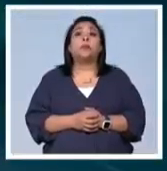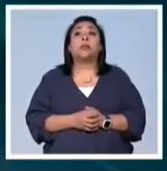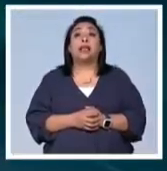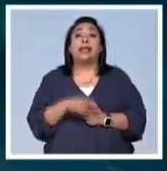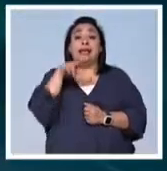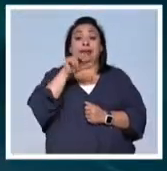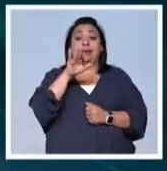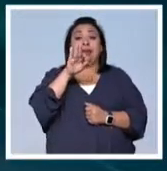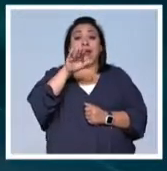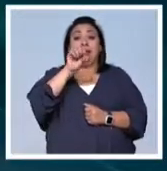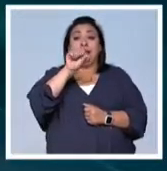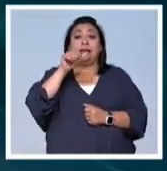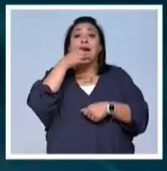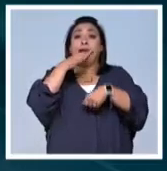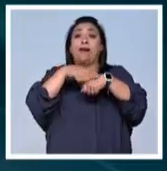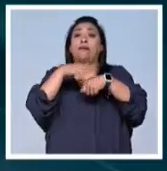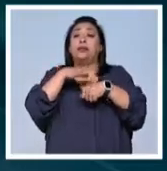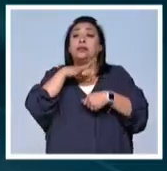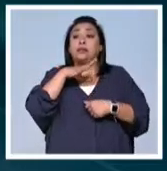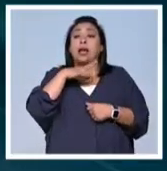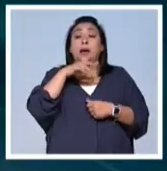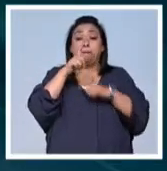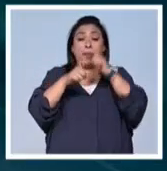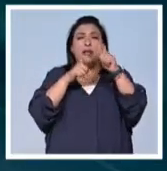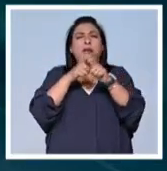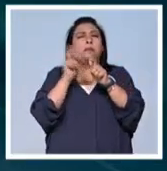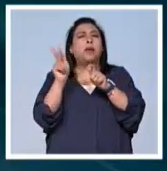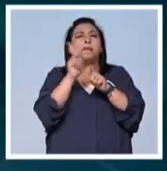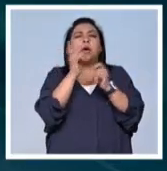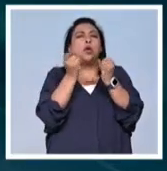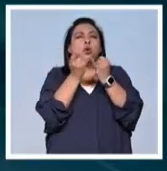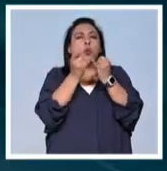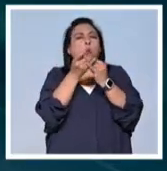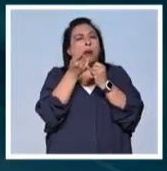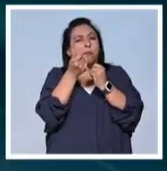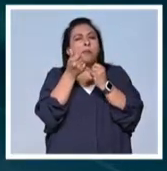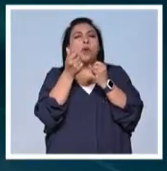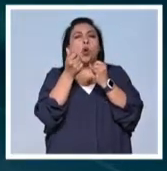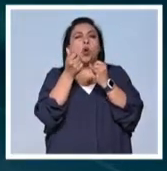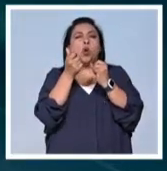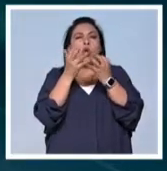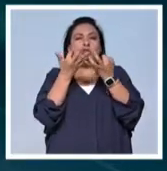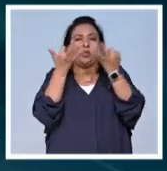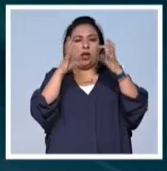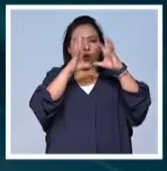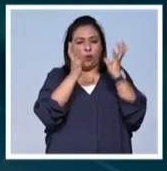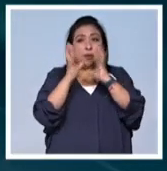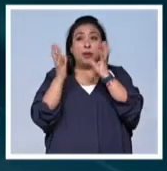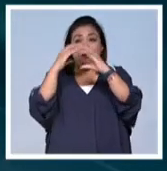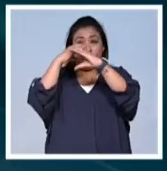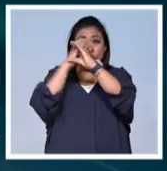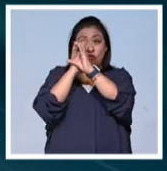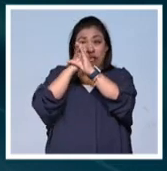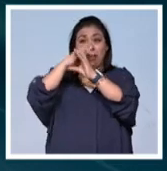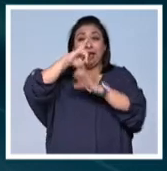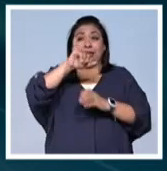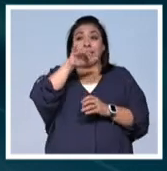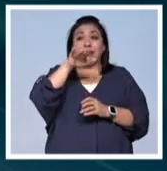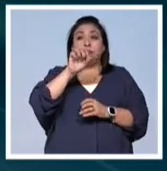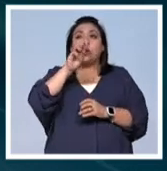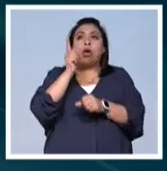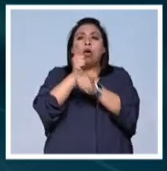la NASA informó de la existencia de un planeta con dimensiones similares al de la tierra el telescopio espacial A James webb detectó